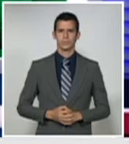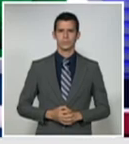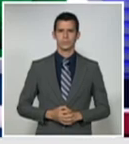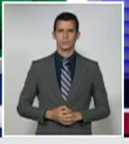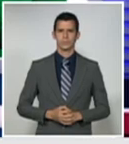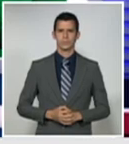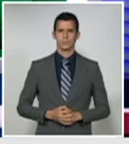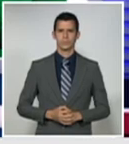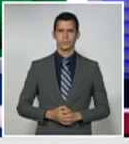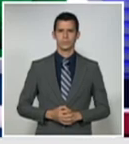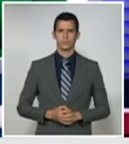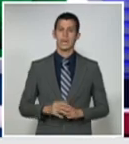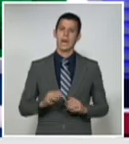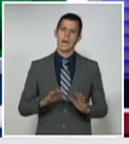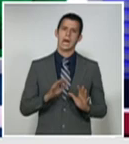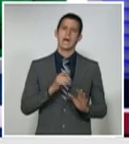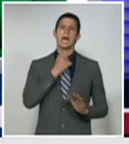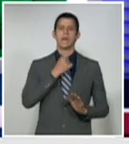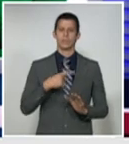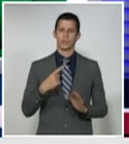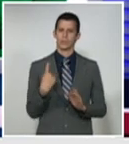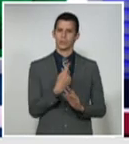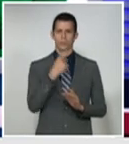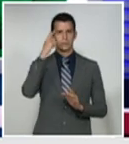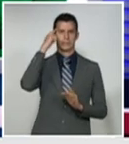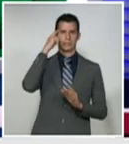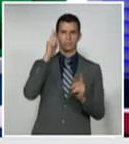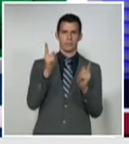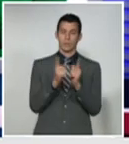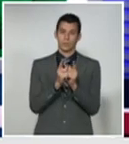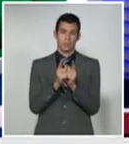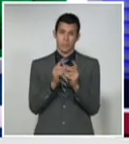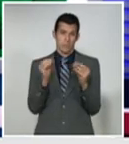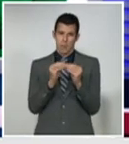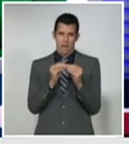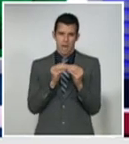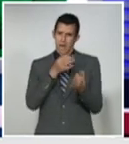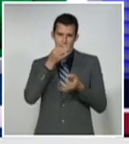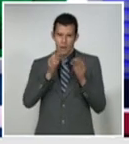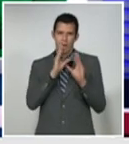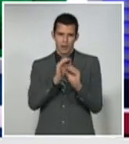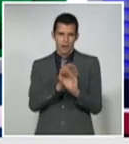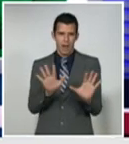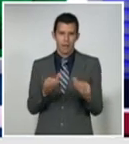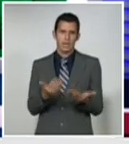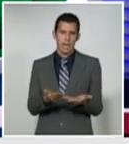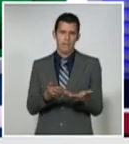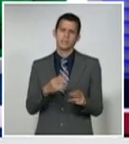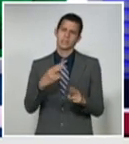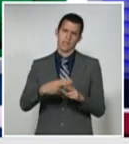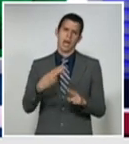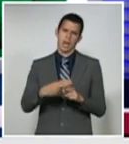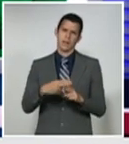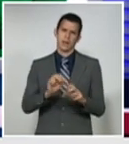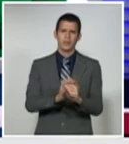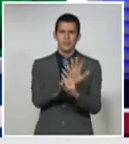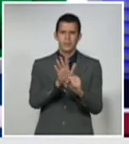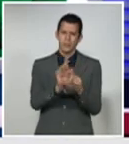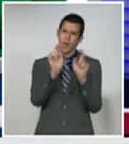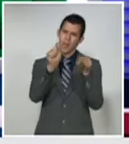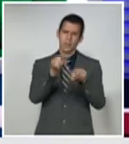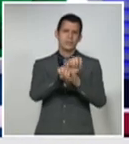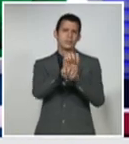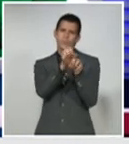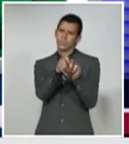la complejidad está en todo el país. Todo el país tiene que mantener las medidas de restricción. En